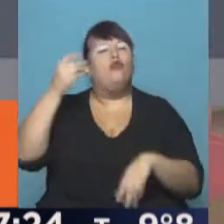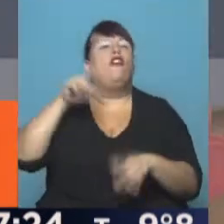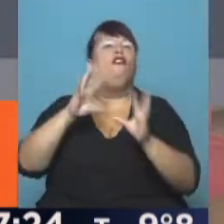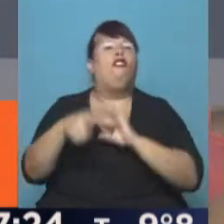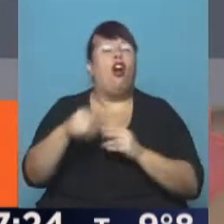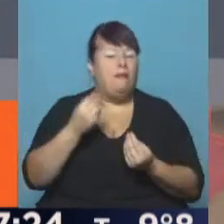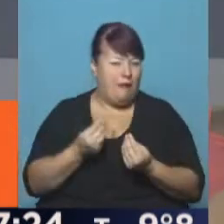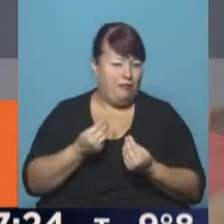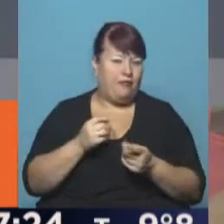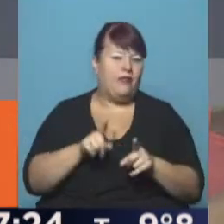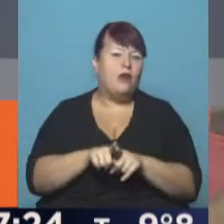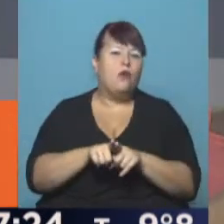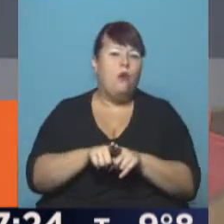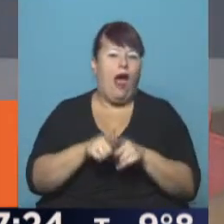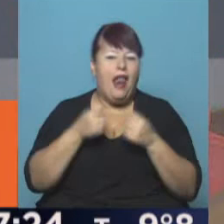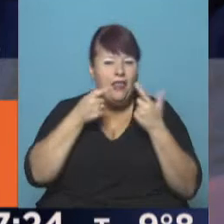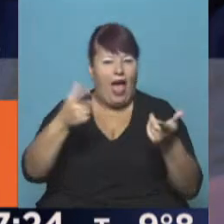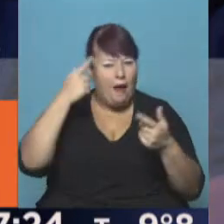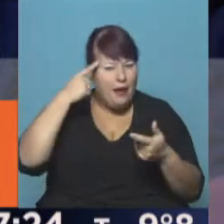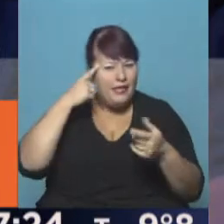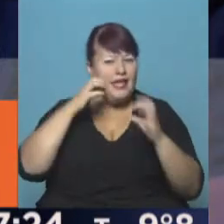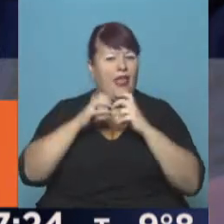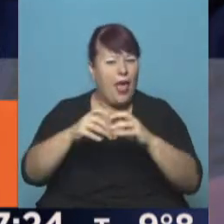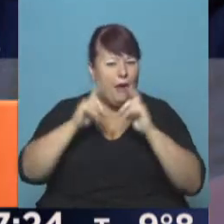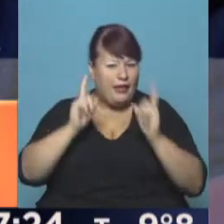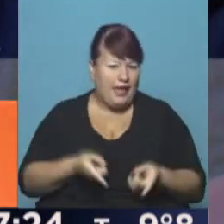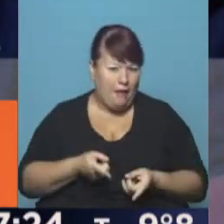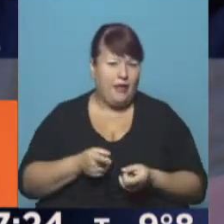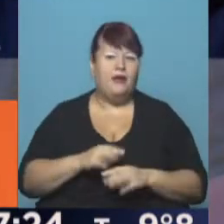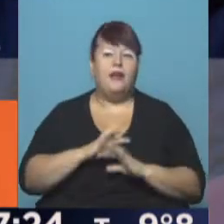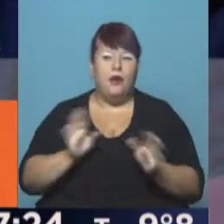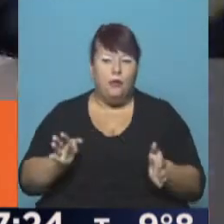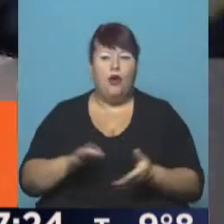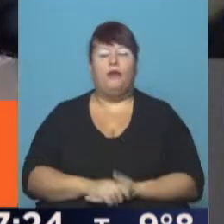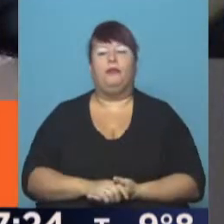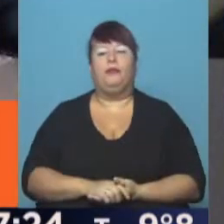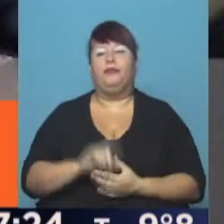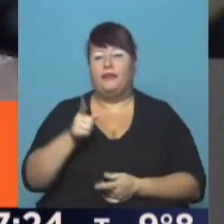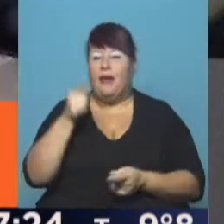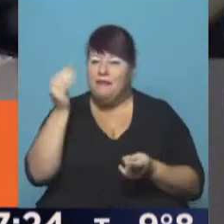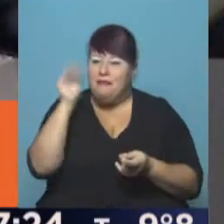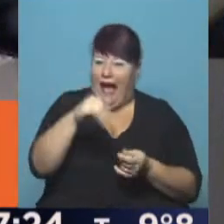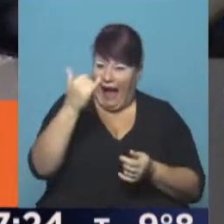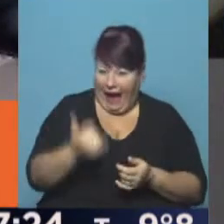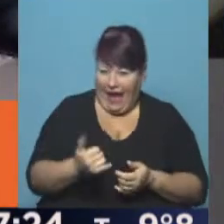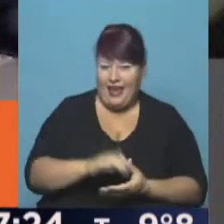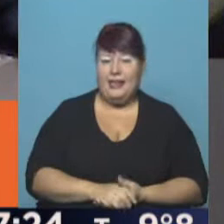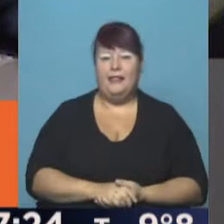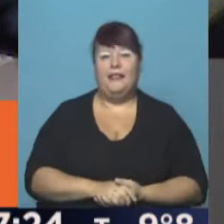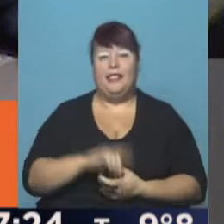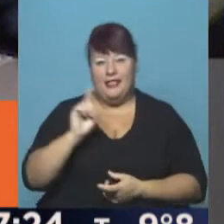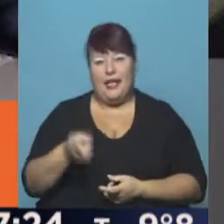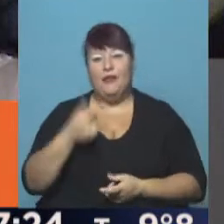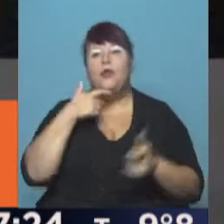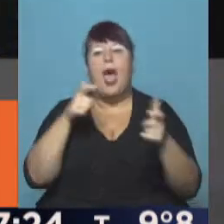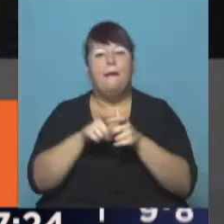poder liberar conciencia general debate también así que bueno tiene tiene ese plus también hay que entender que es